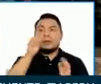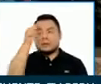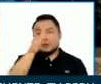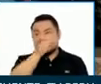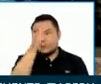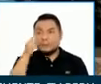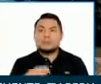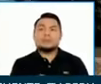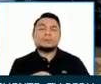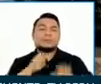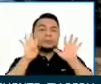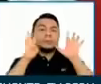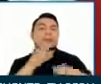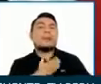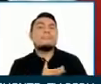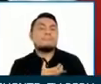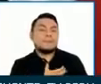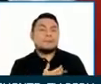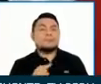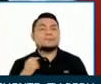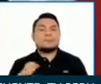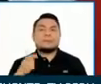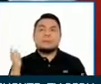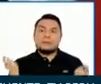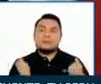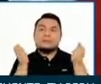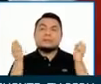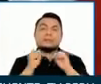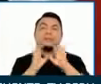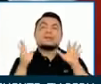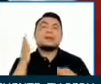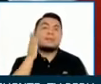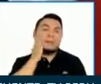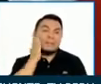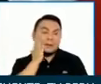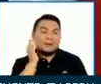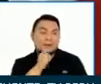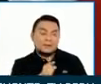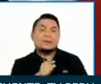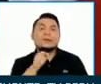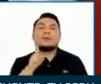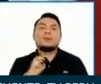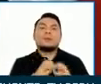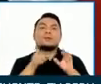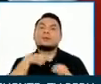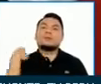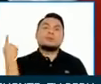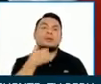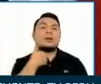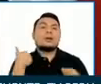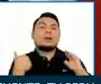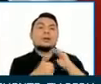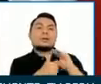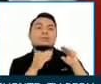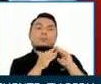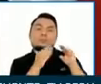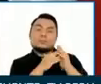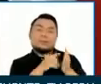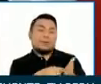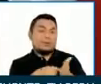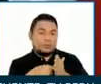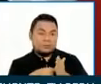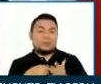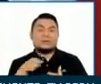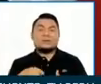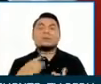domingo 9 de mayo, que conmemoramos el Día de la Madre, sea un día de inmovilización social obligatoria